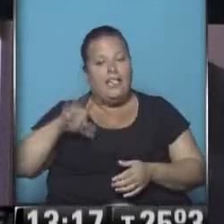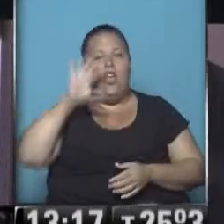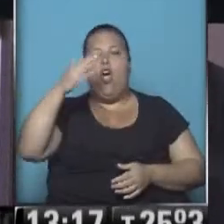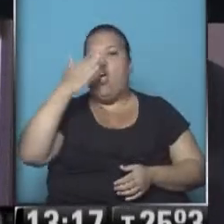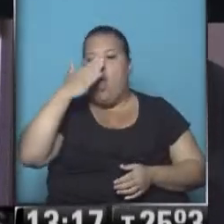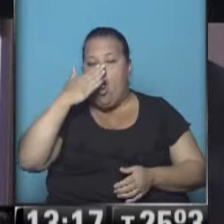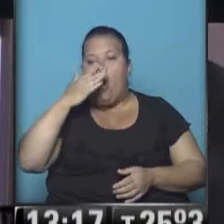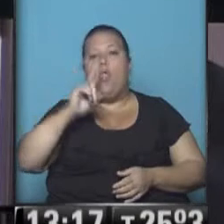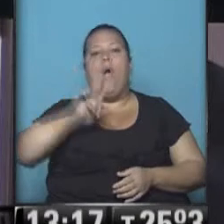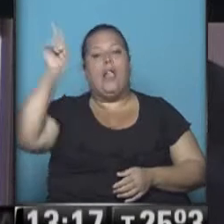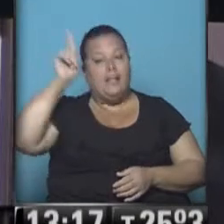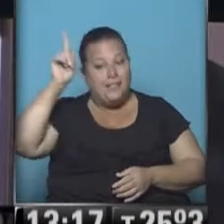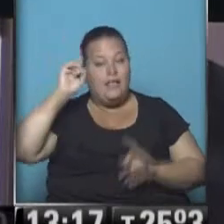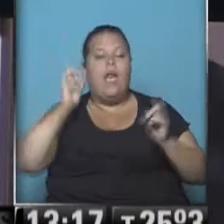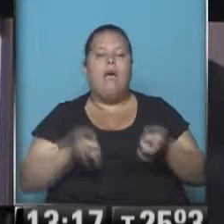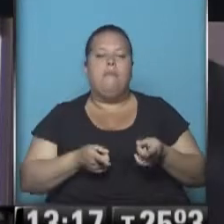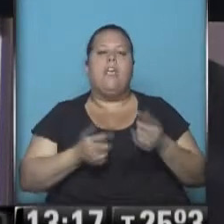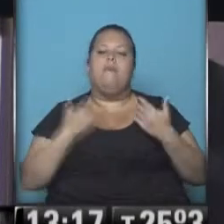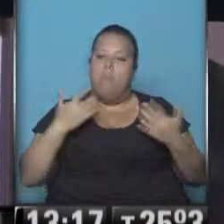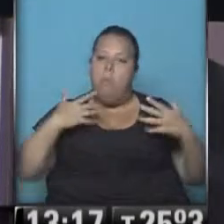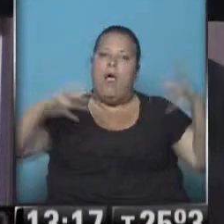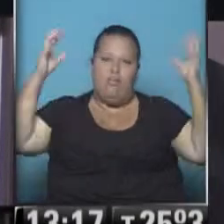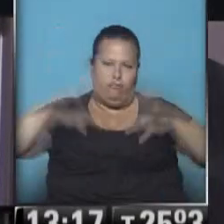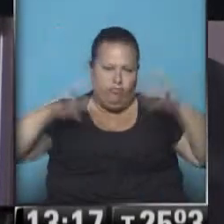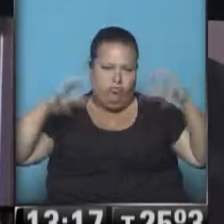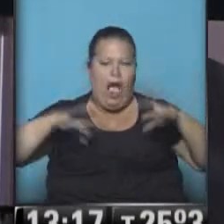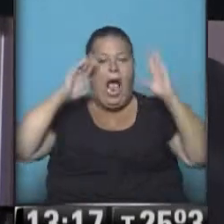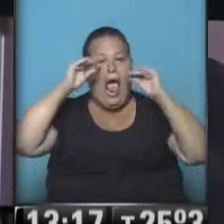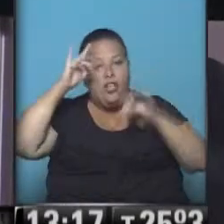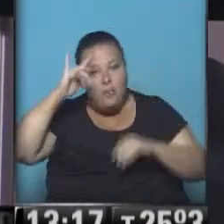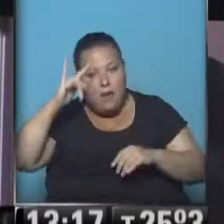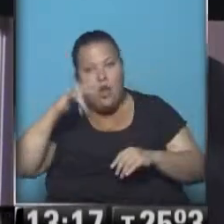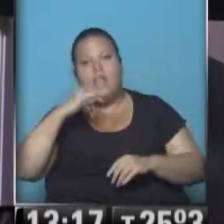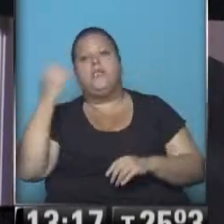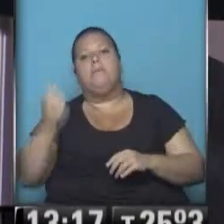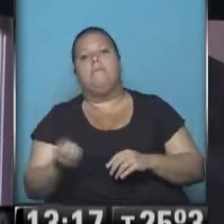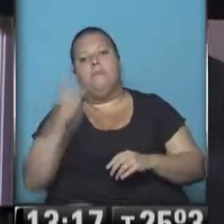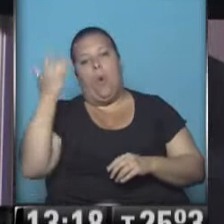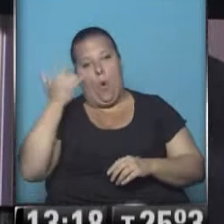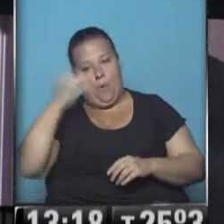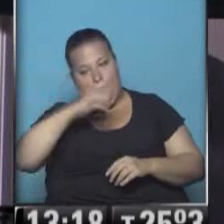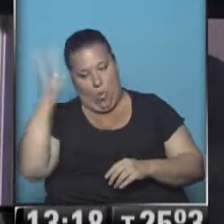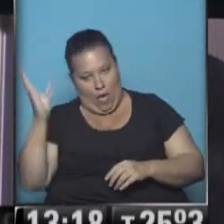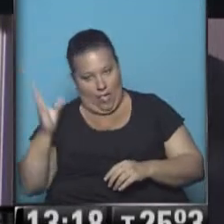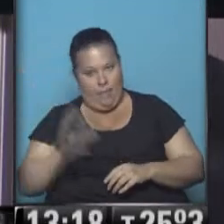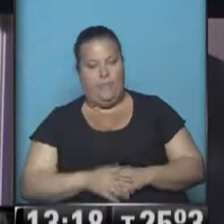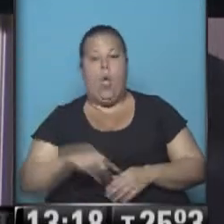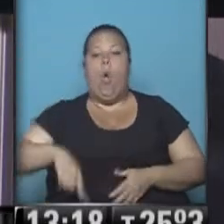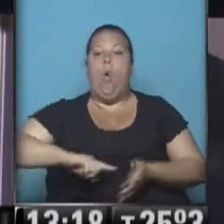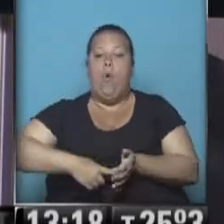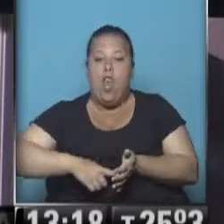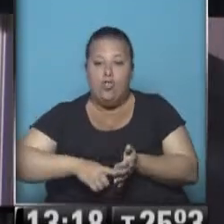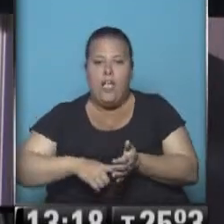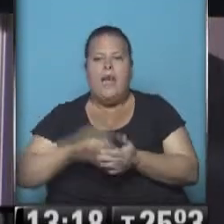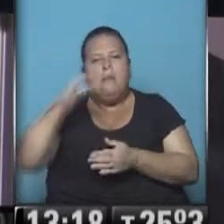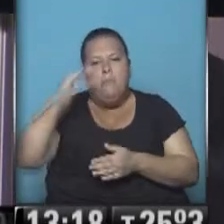Córdoba y el sur del litoral pueden experimentar fenómenos fuertes entre la noche del miércoles y la madrugada del jueves. En la ciudad de Buenos Aires baja pero